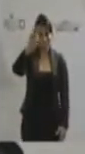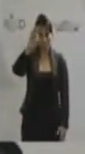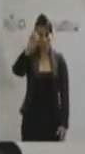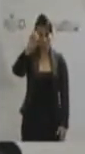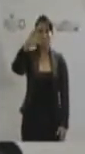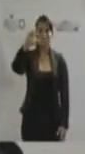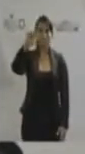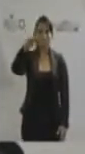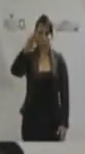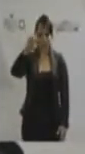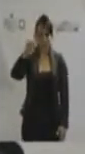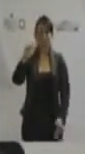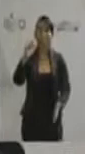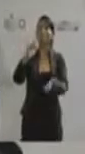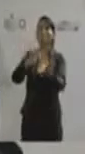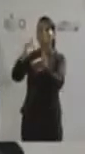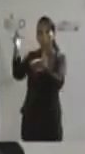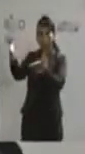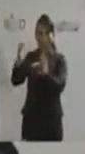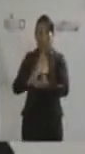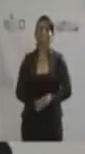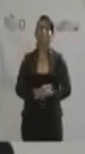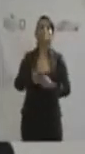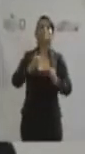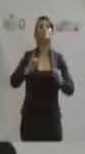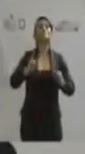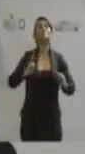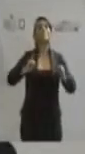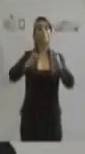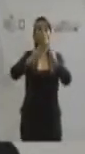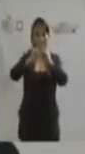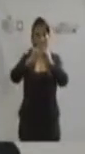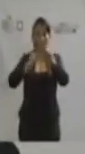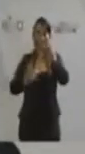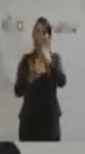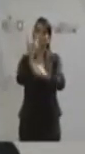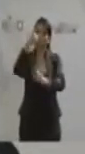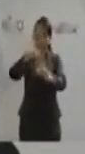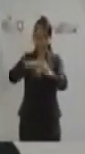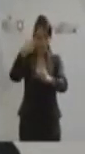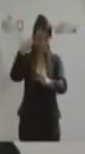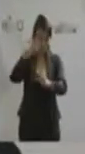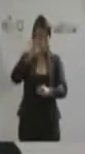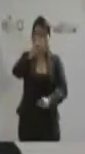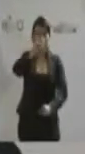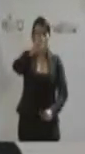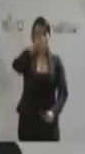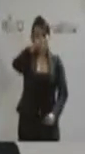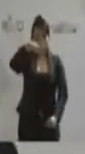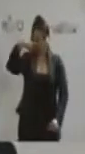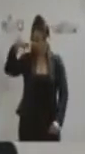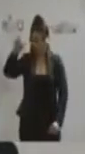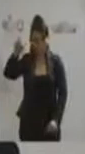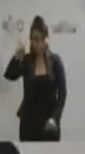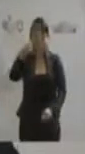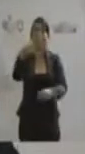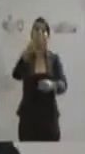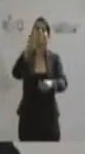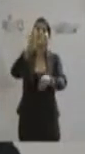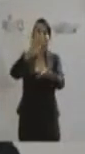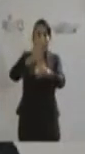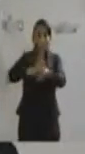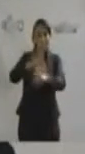Agradezco al Instituto Electoral de Querétaro este ejercicio democrático, pero más te agradezco a ti, amiga, amigo